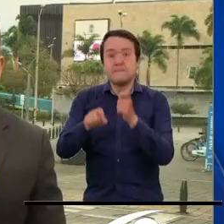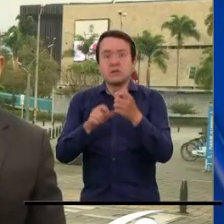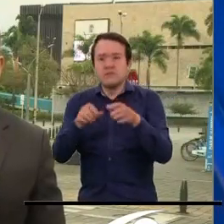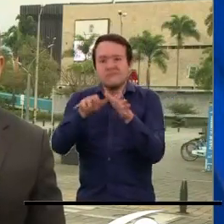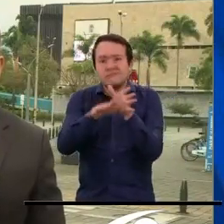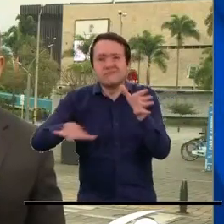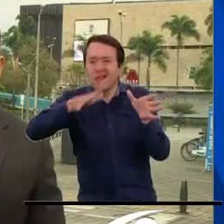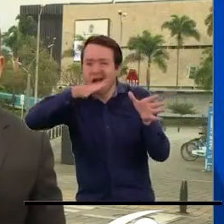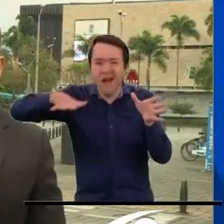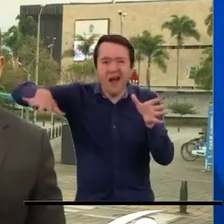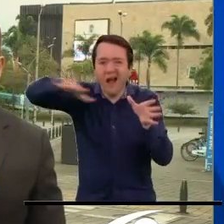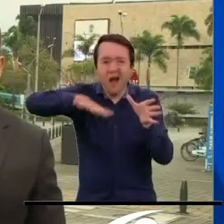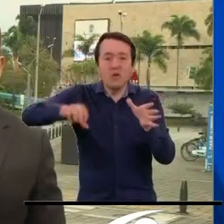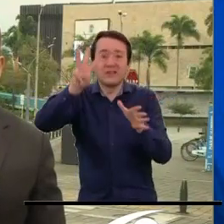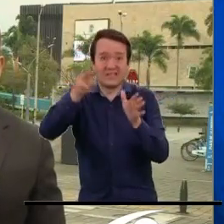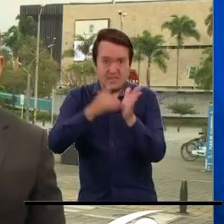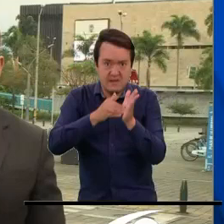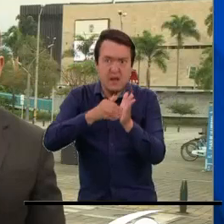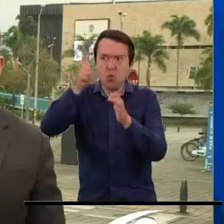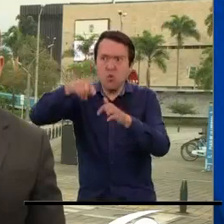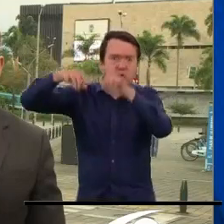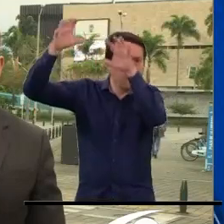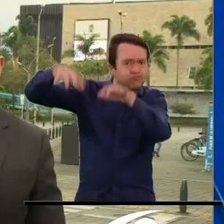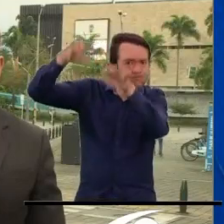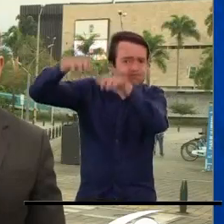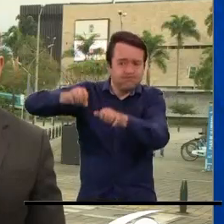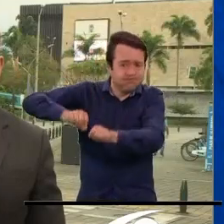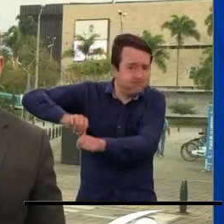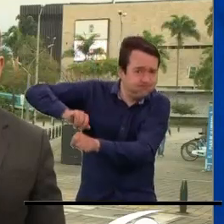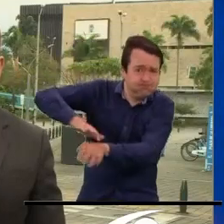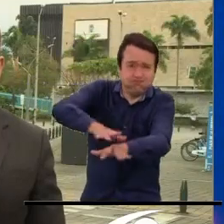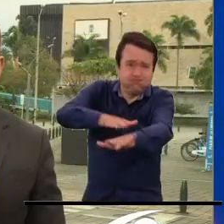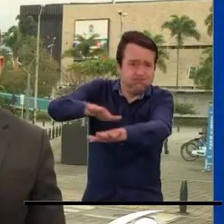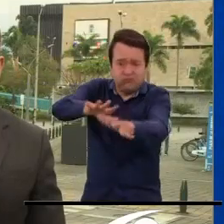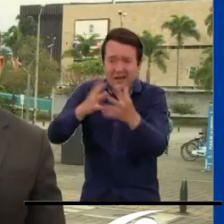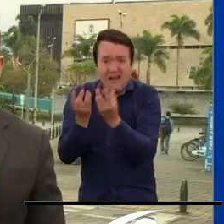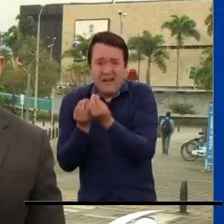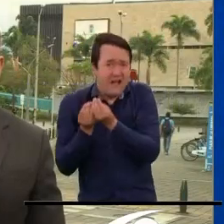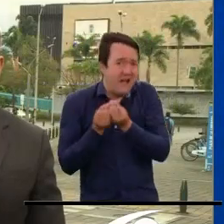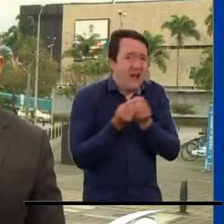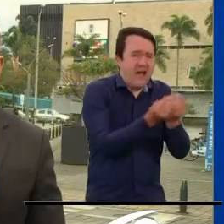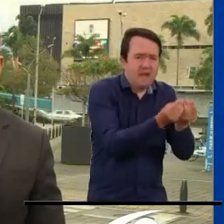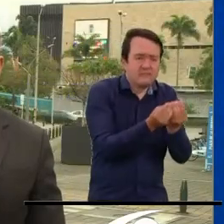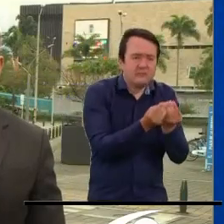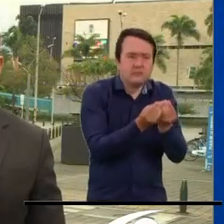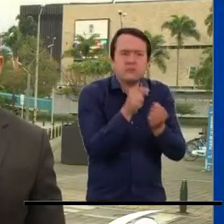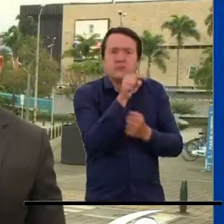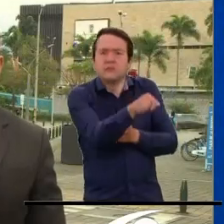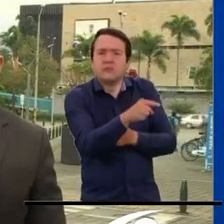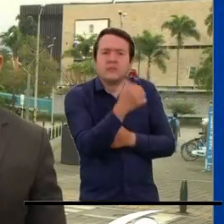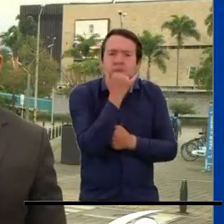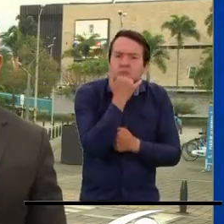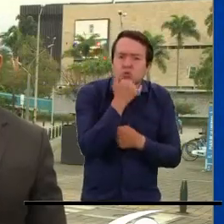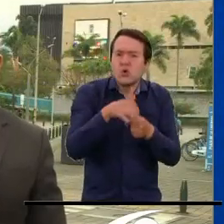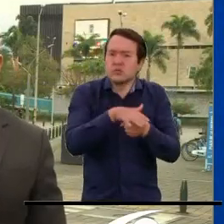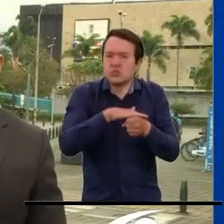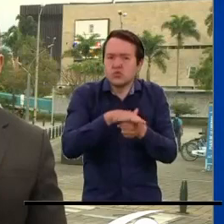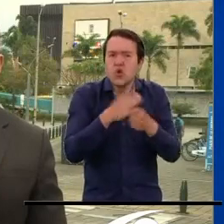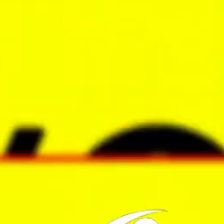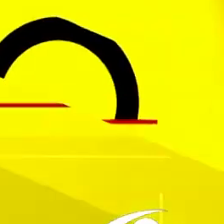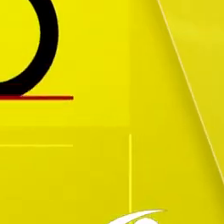las familias damnificadas por el fuerte invierno que azota esta región. Sebastián Palacio está ahí y nos cuenta qué pasa a esta hora en ese municipio. Sebastián.